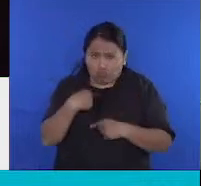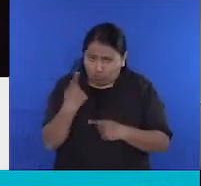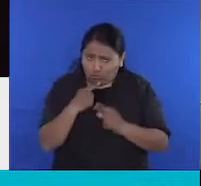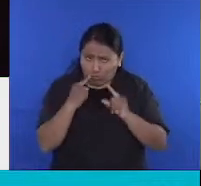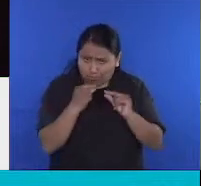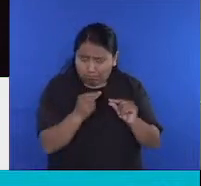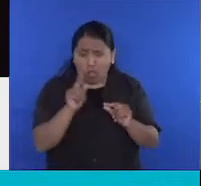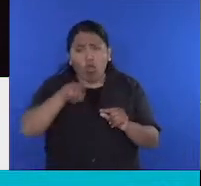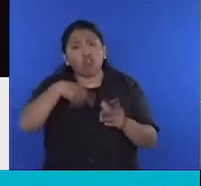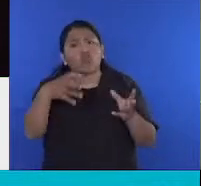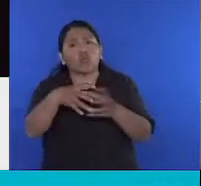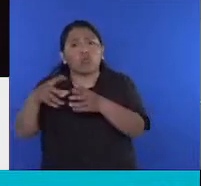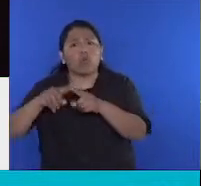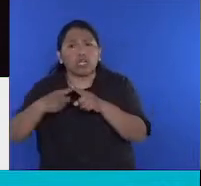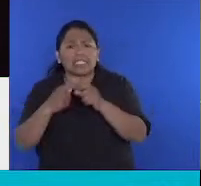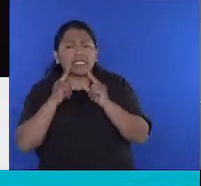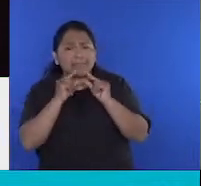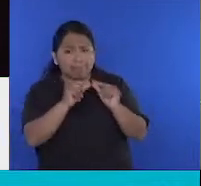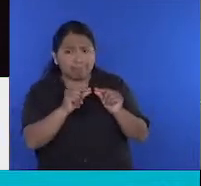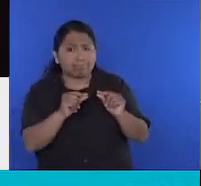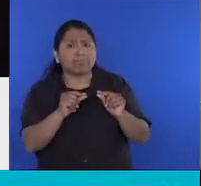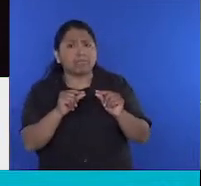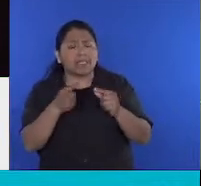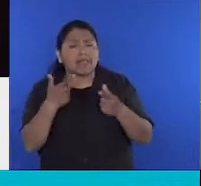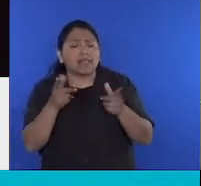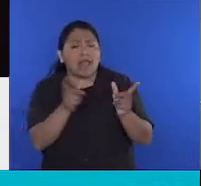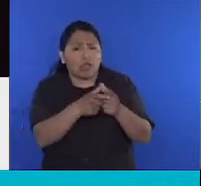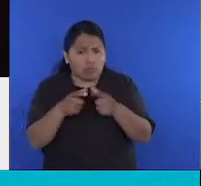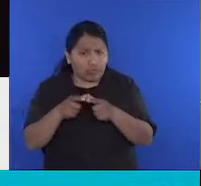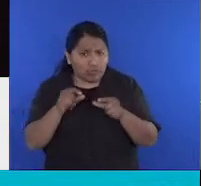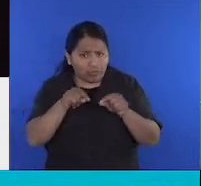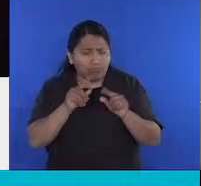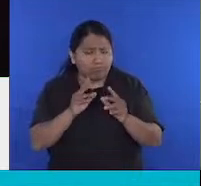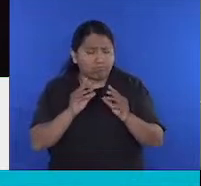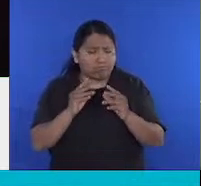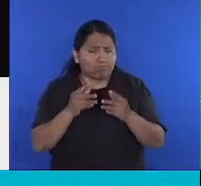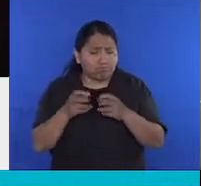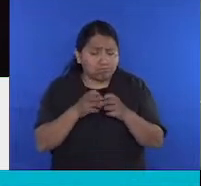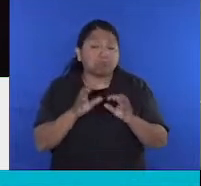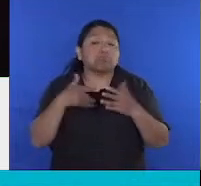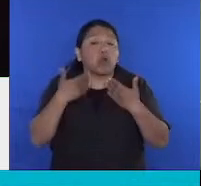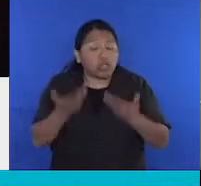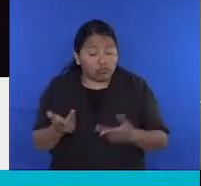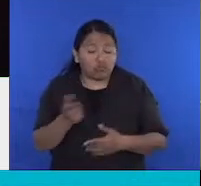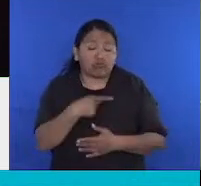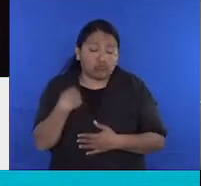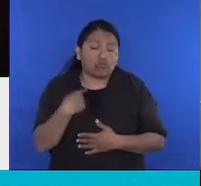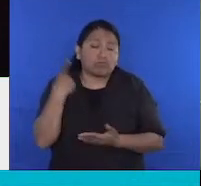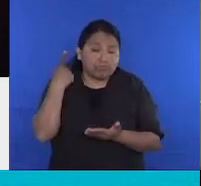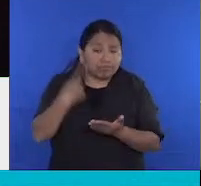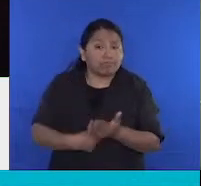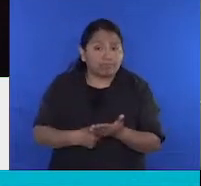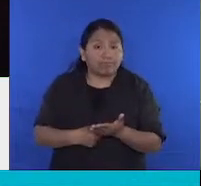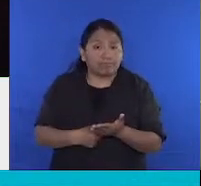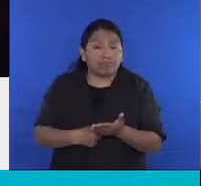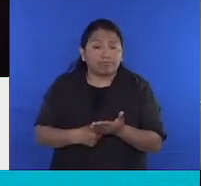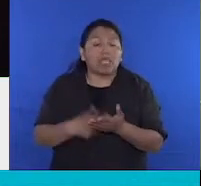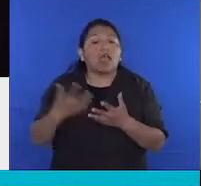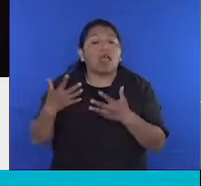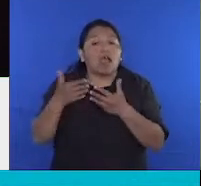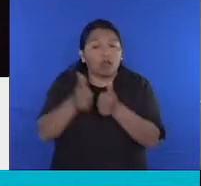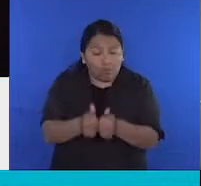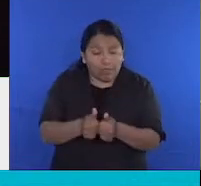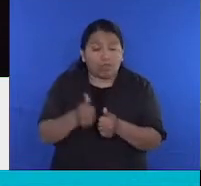le hicieron en las comisiones a este proyecto. Por ese motivo hemos decidido acompañar, votar favorablemente. No